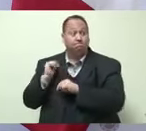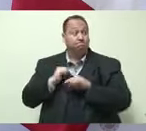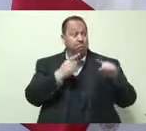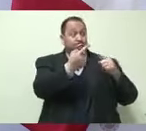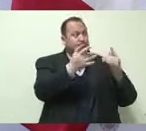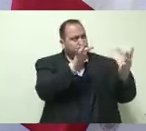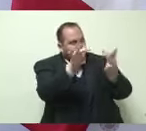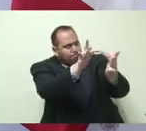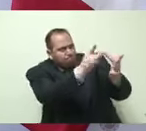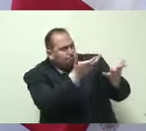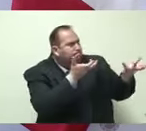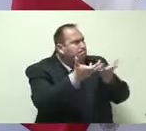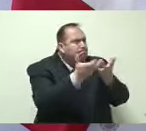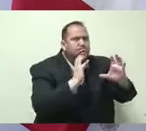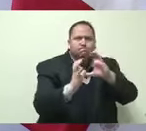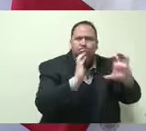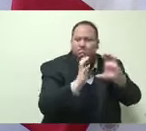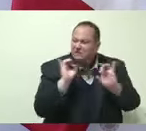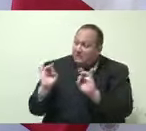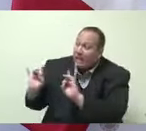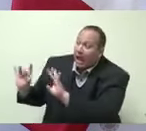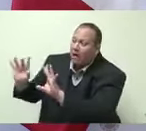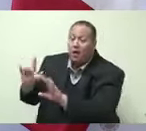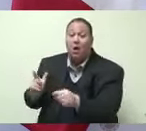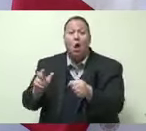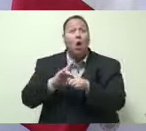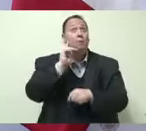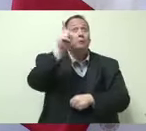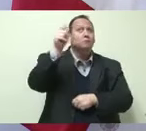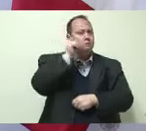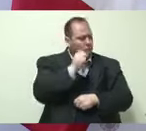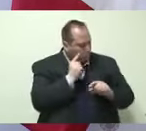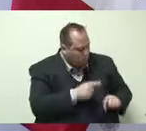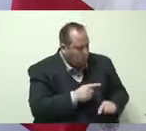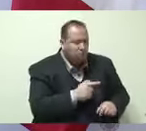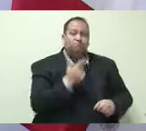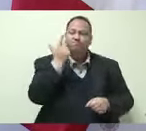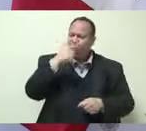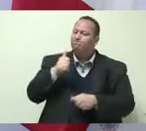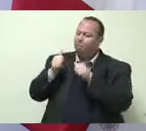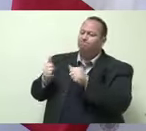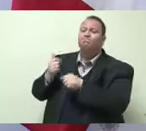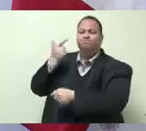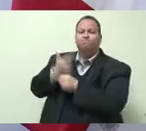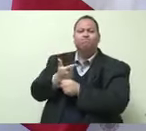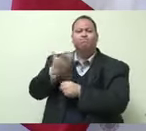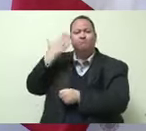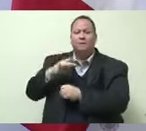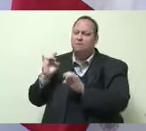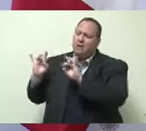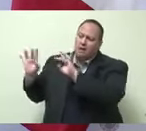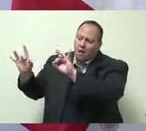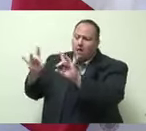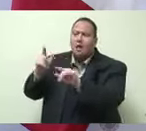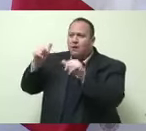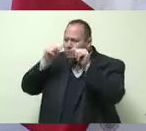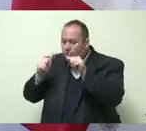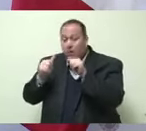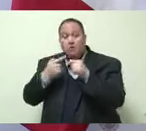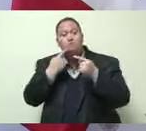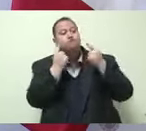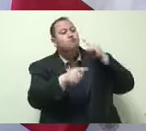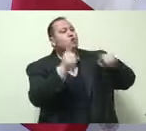pusimos en contacto, en comunicación. Nuestra gobernadora en todo momento estuvo enterada y al pendiente de los eventos,